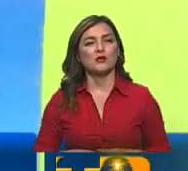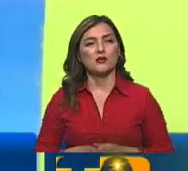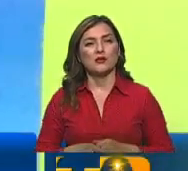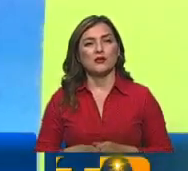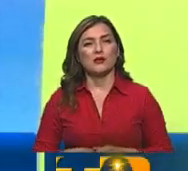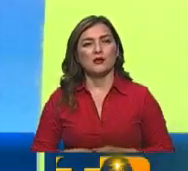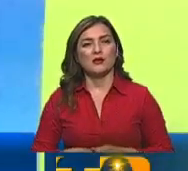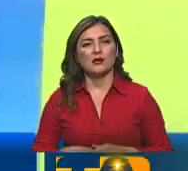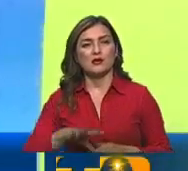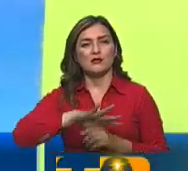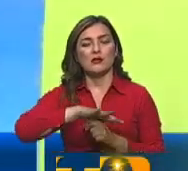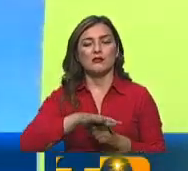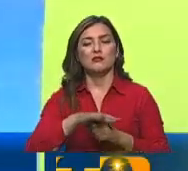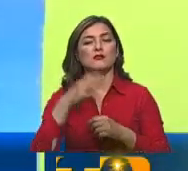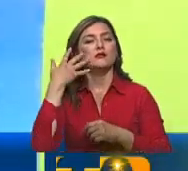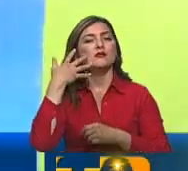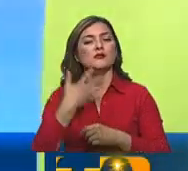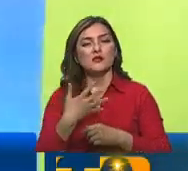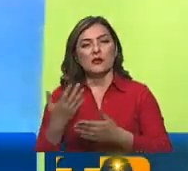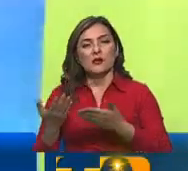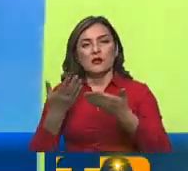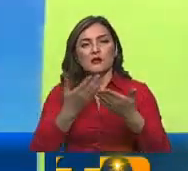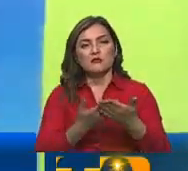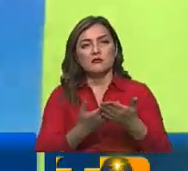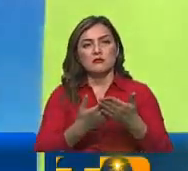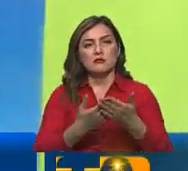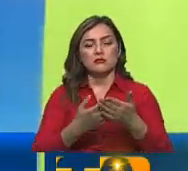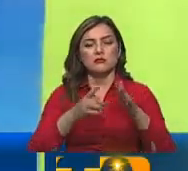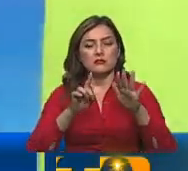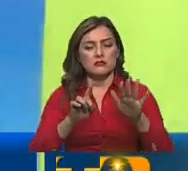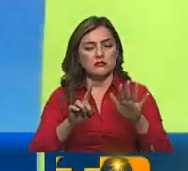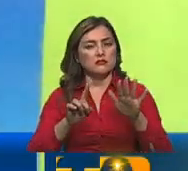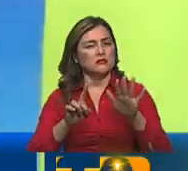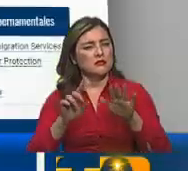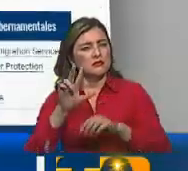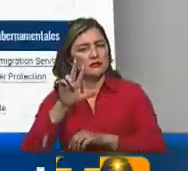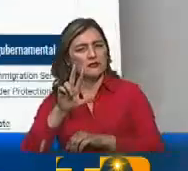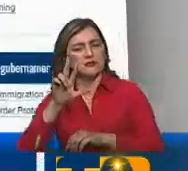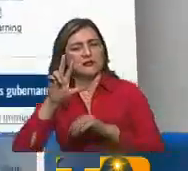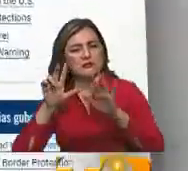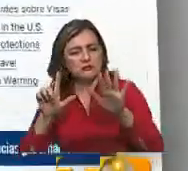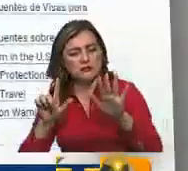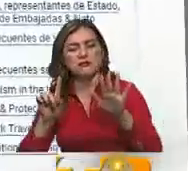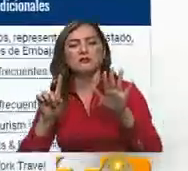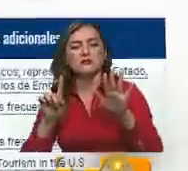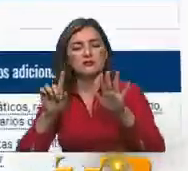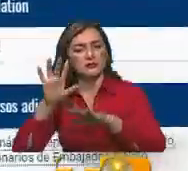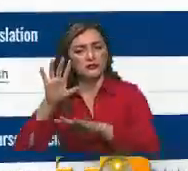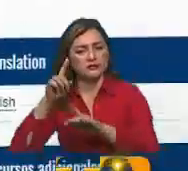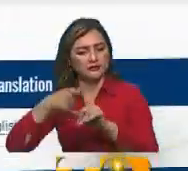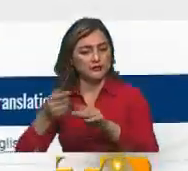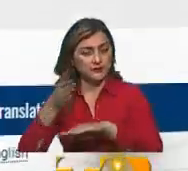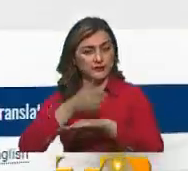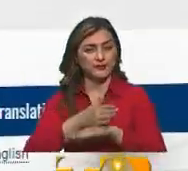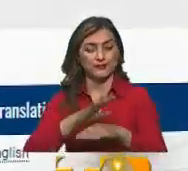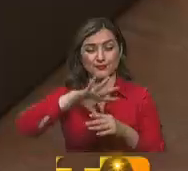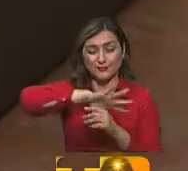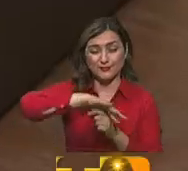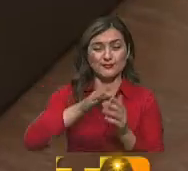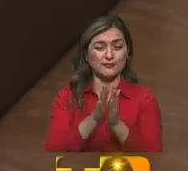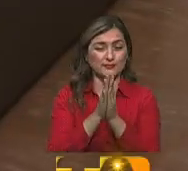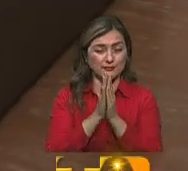que la embajada nos habilita un calendario y sabemos reprogramar hasta unos 6 o 3, 5 meses antes. Lo que deja claro la embajada es que todos